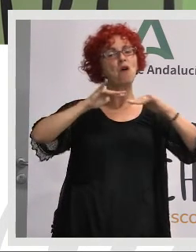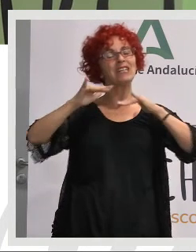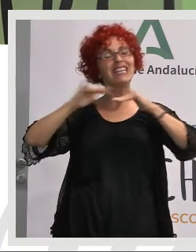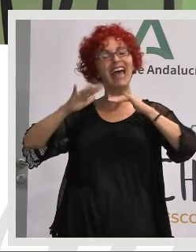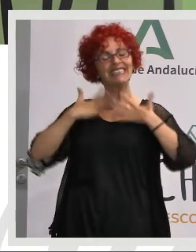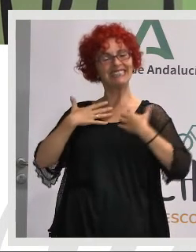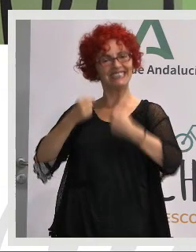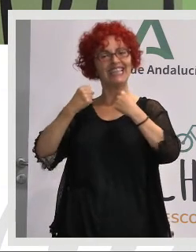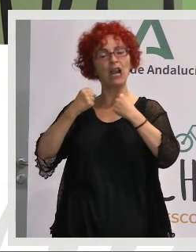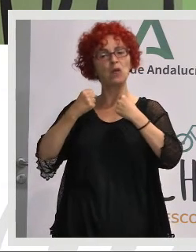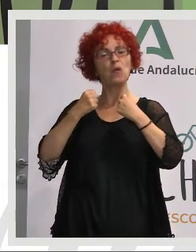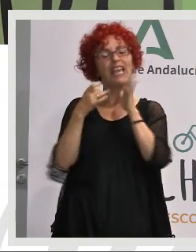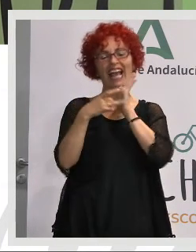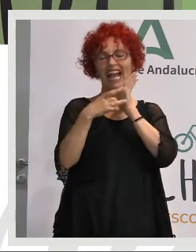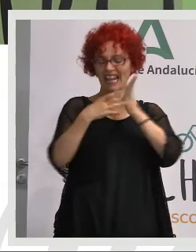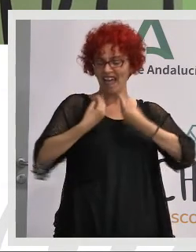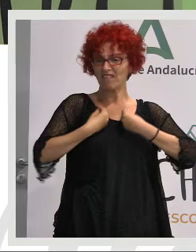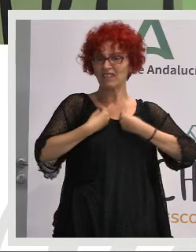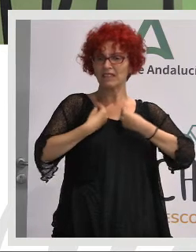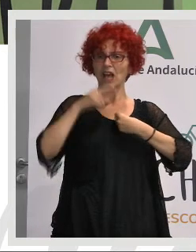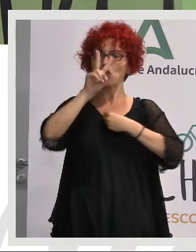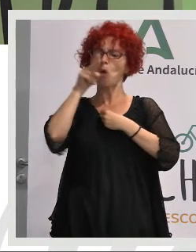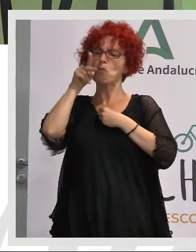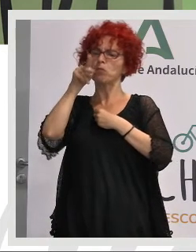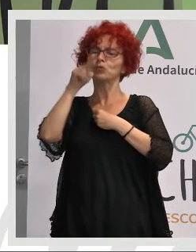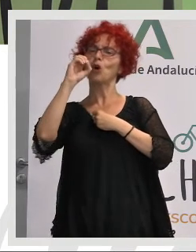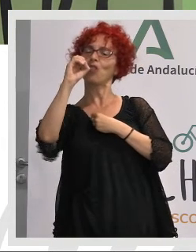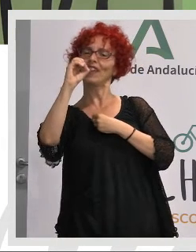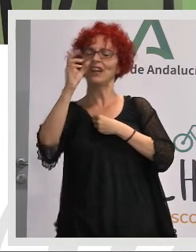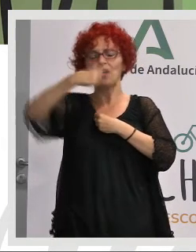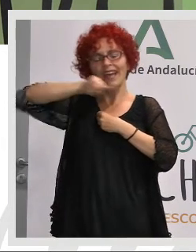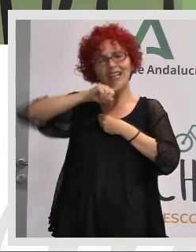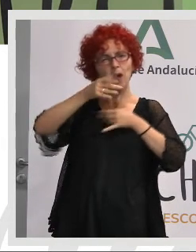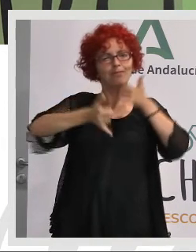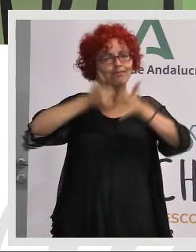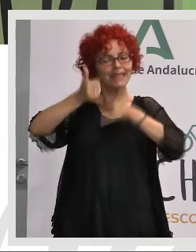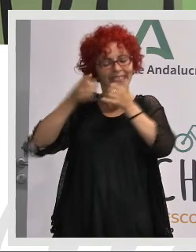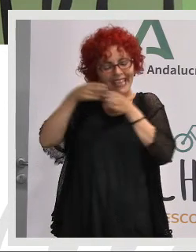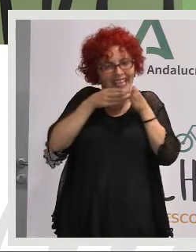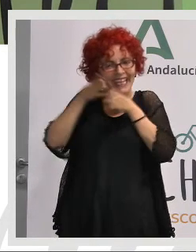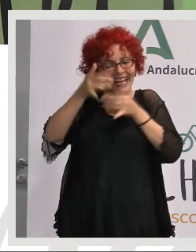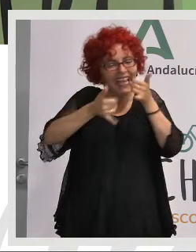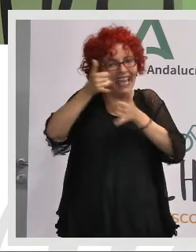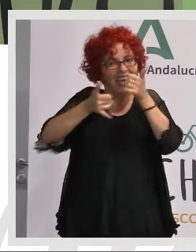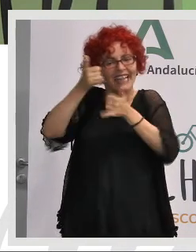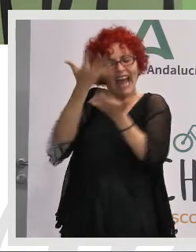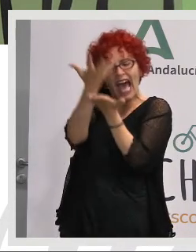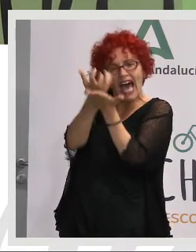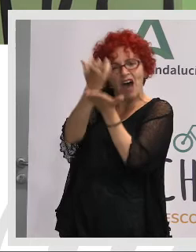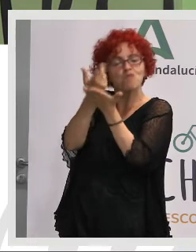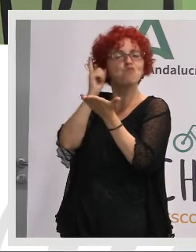Vida 2.0. Incluye rutas en bici y su control a través de aplicaciones para el móvil, plugin